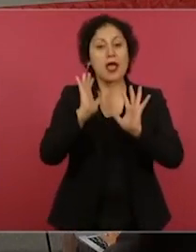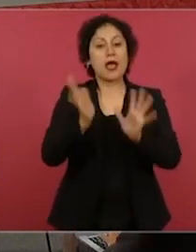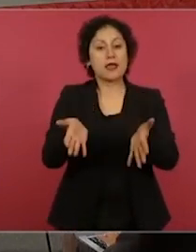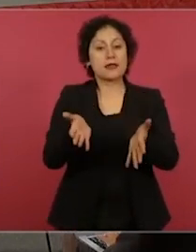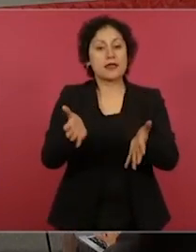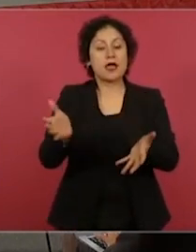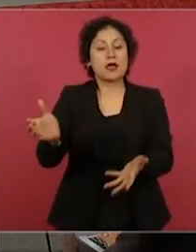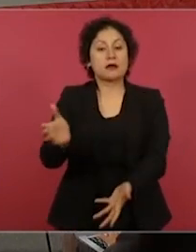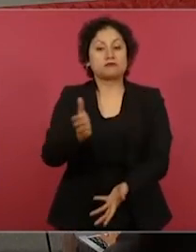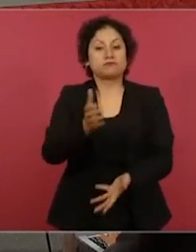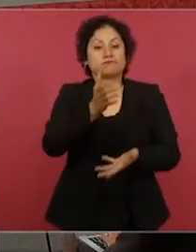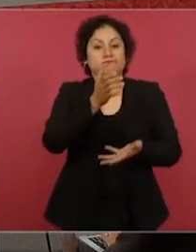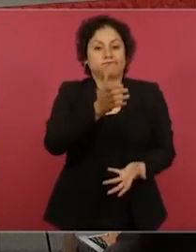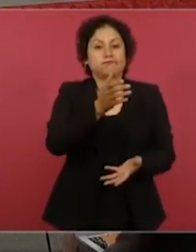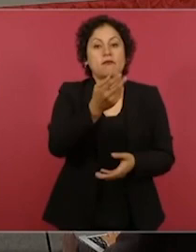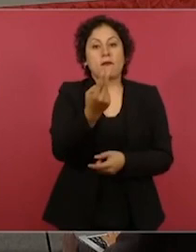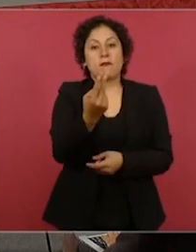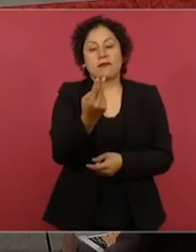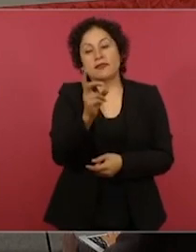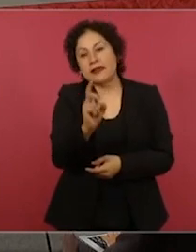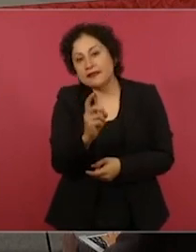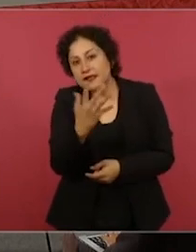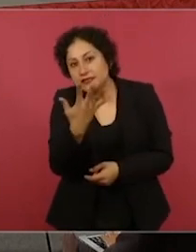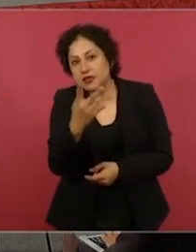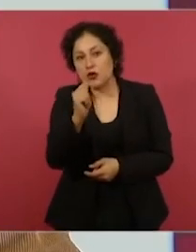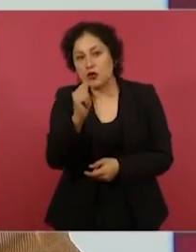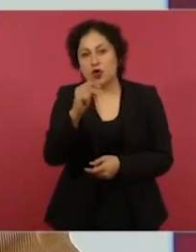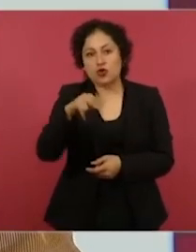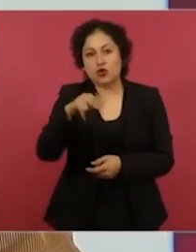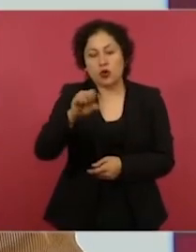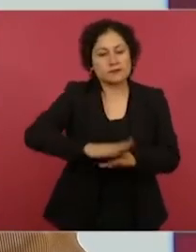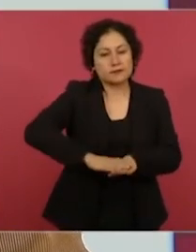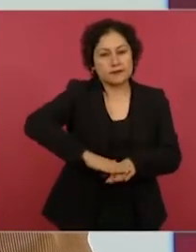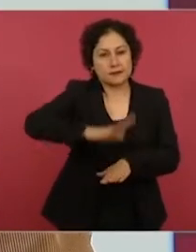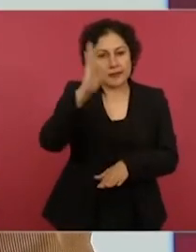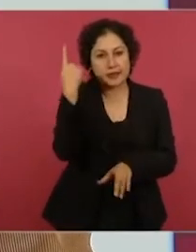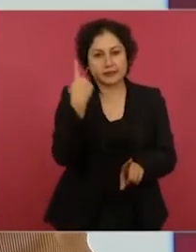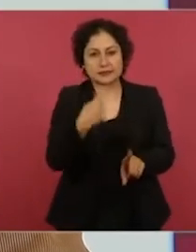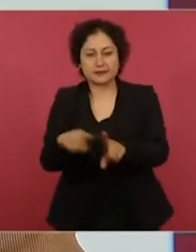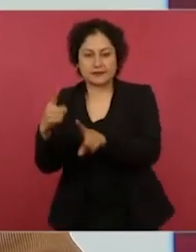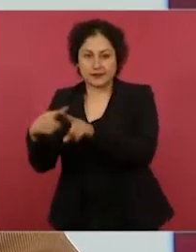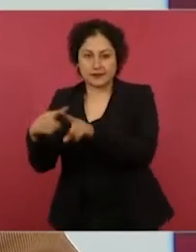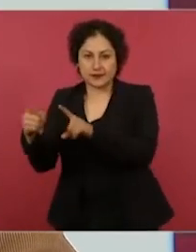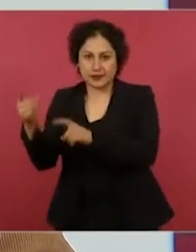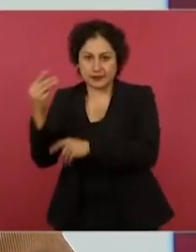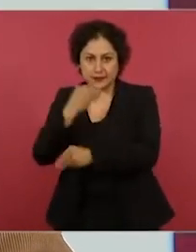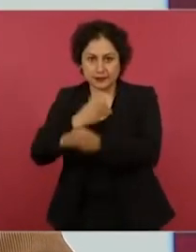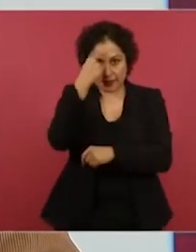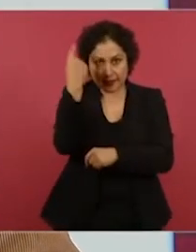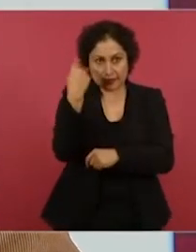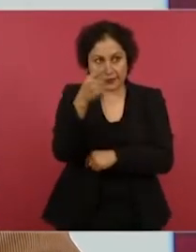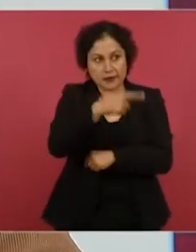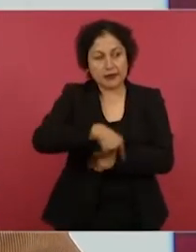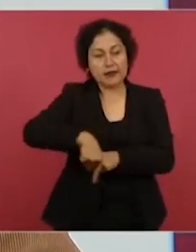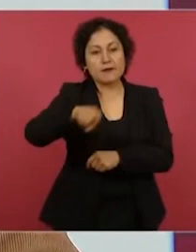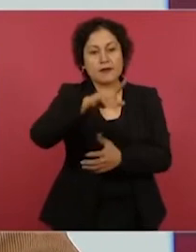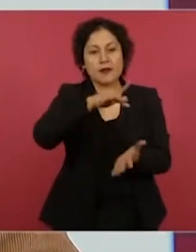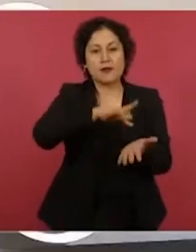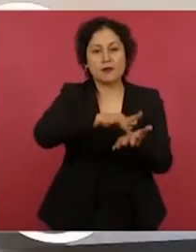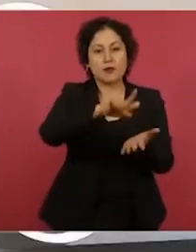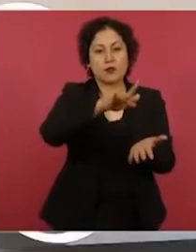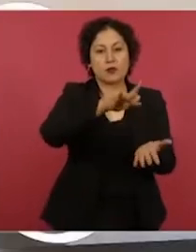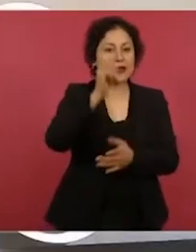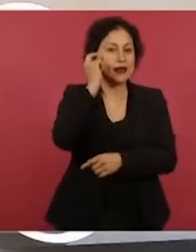35 toneladas de insumos para los damnificados de Guerrero que saldrán